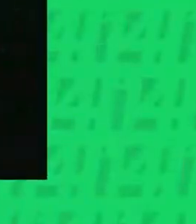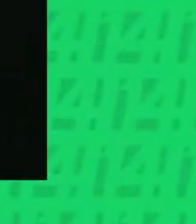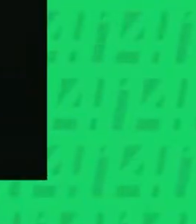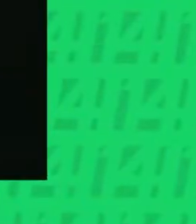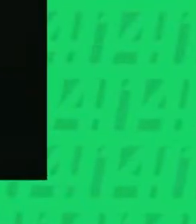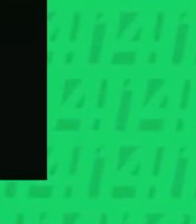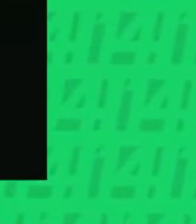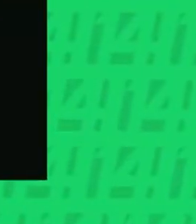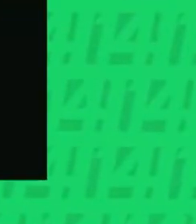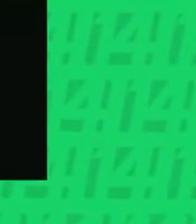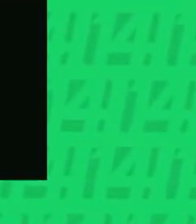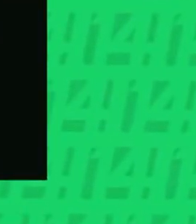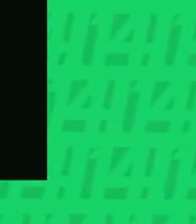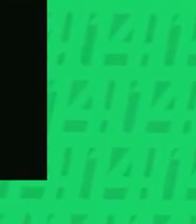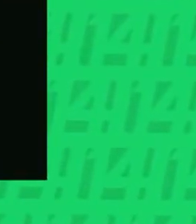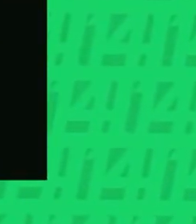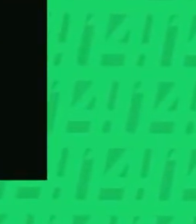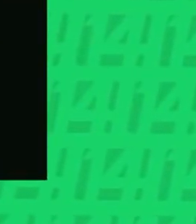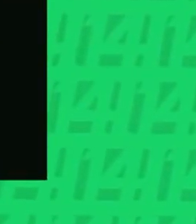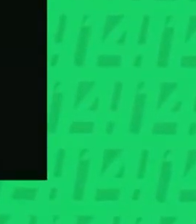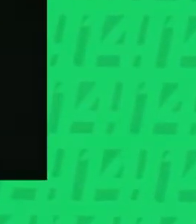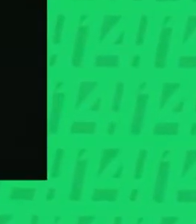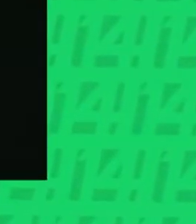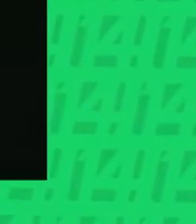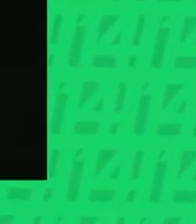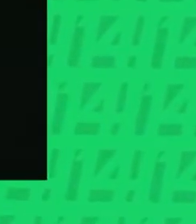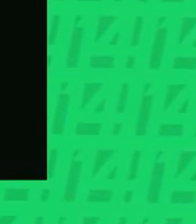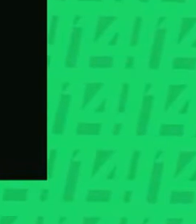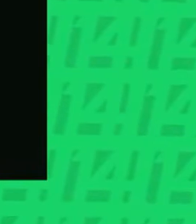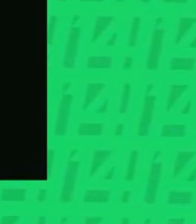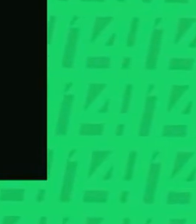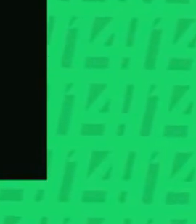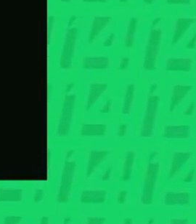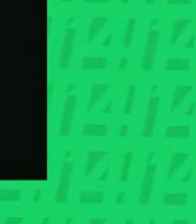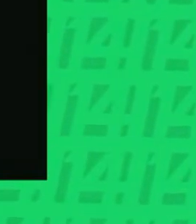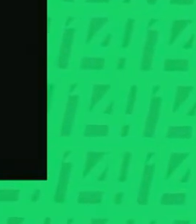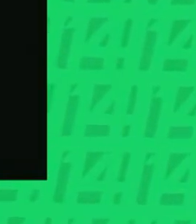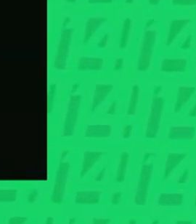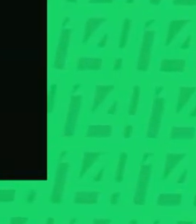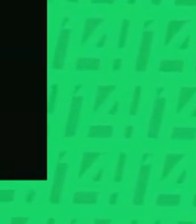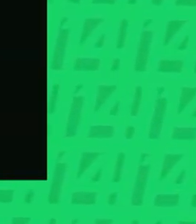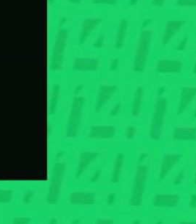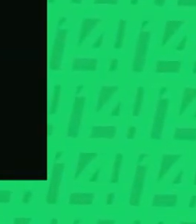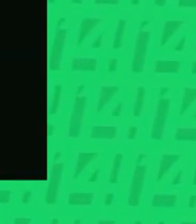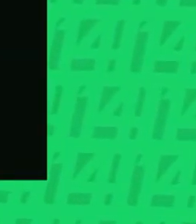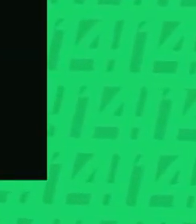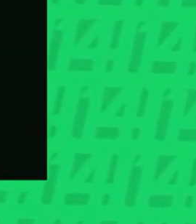Cinema 14 presenta La Guerra Santa. Jueves, 14 horas.